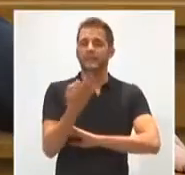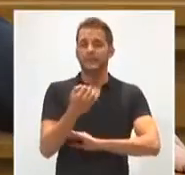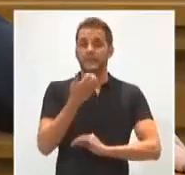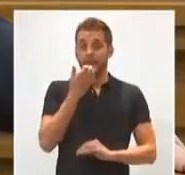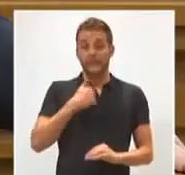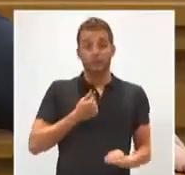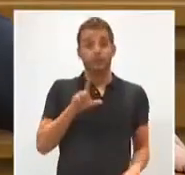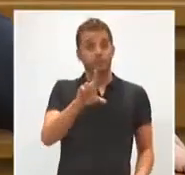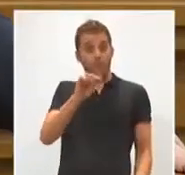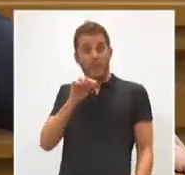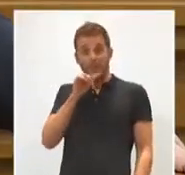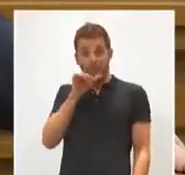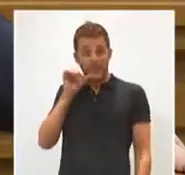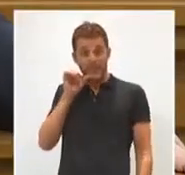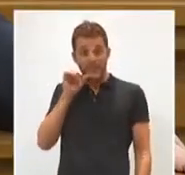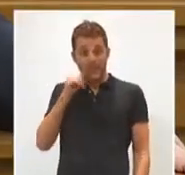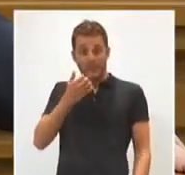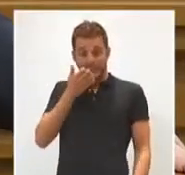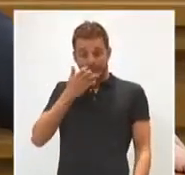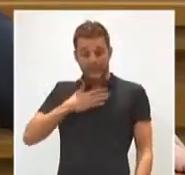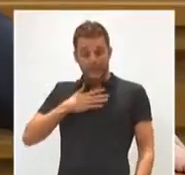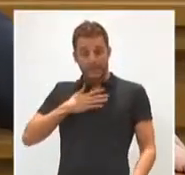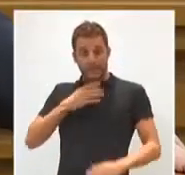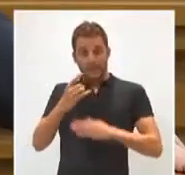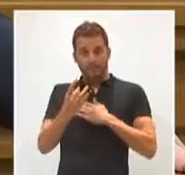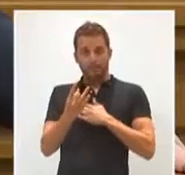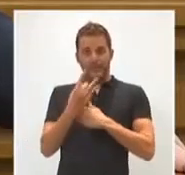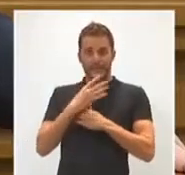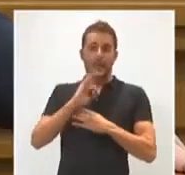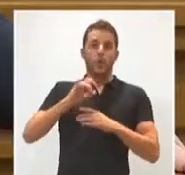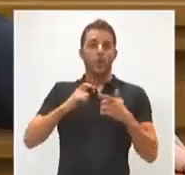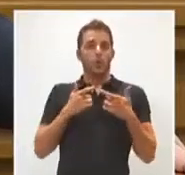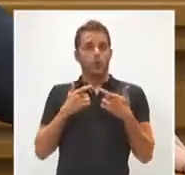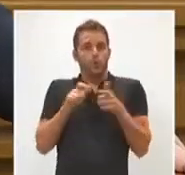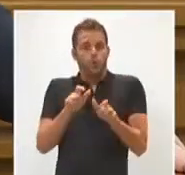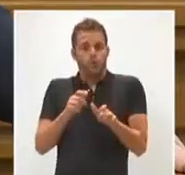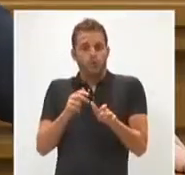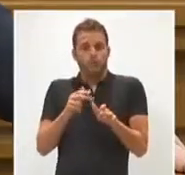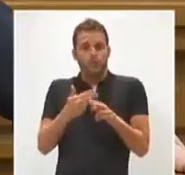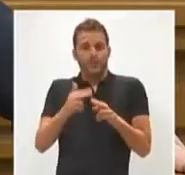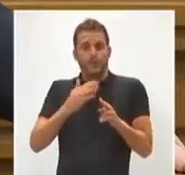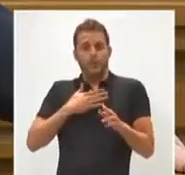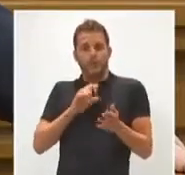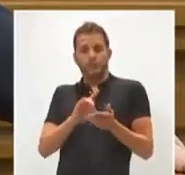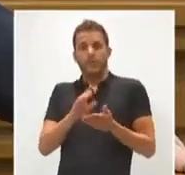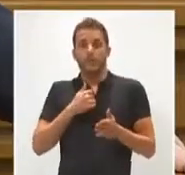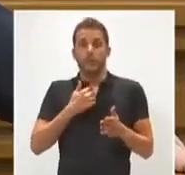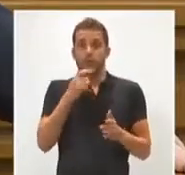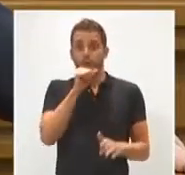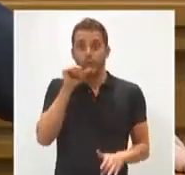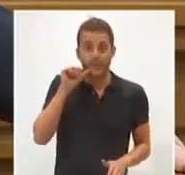prefiero si alguien me tiene que echar a mi organización porque lo hagamos mal yo prefiero que el pp tenga mayoría